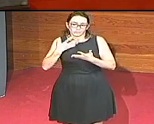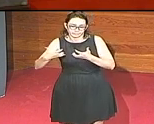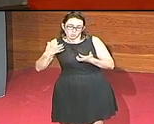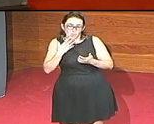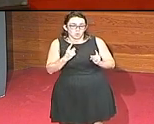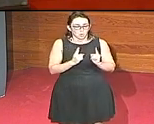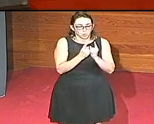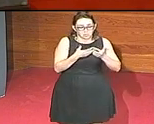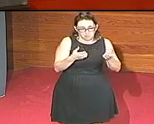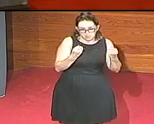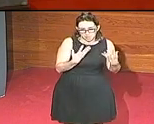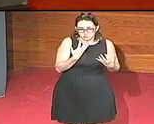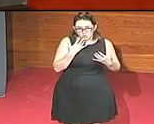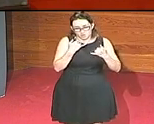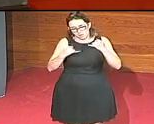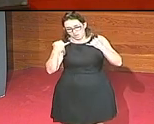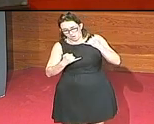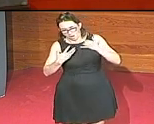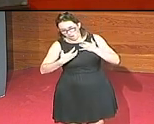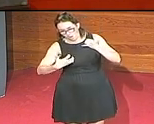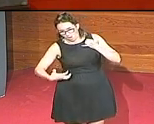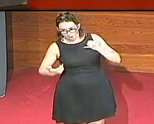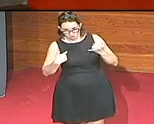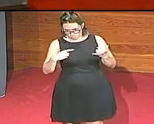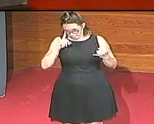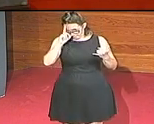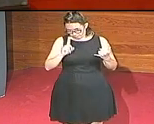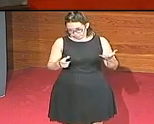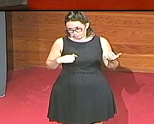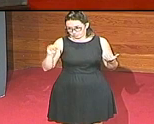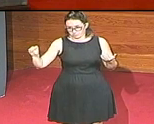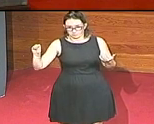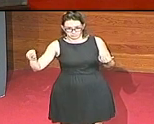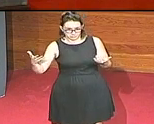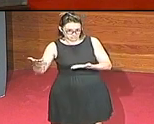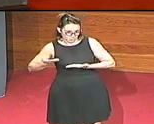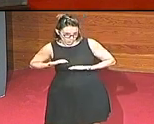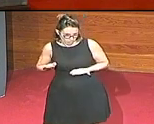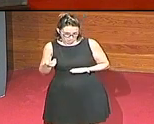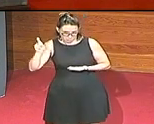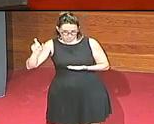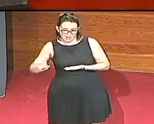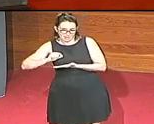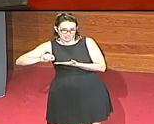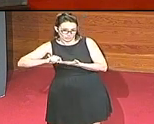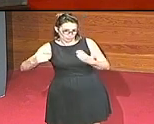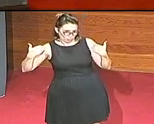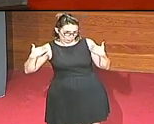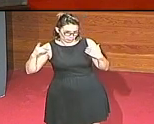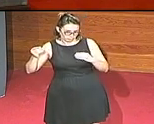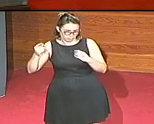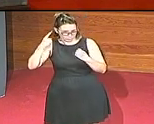si tengo que escribir 100 líneas pues duermo a las macetas entonces acá pues me tiene que ayudar a un redactor que se dedica a eso a